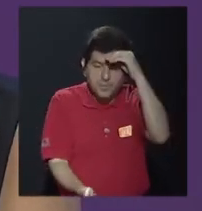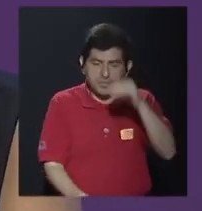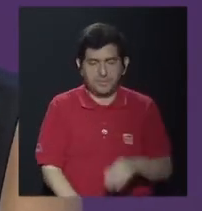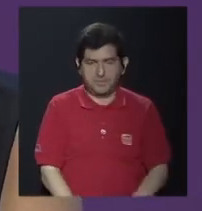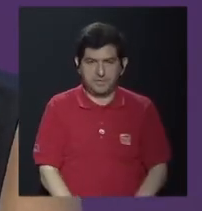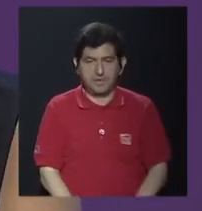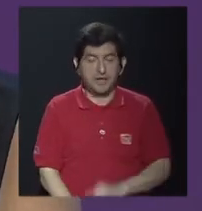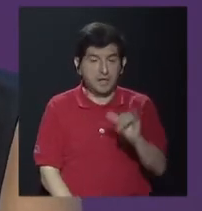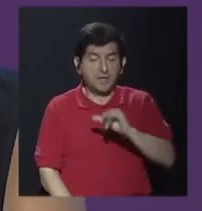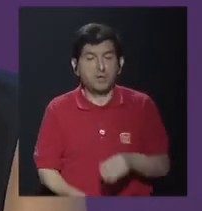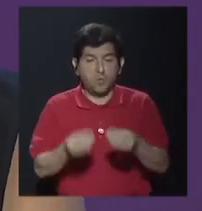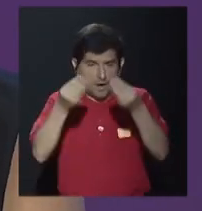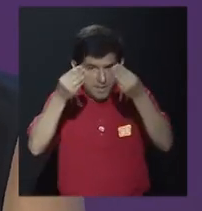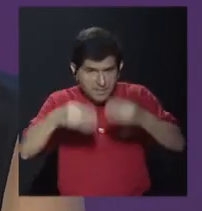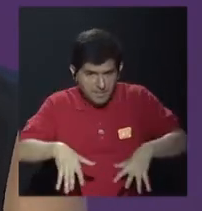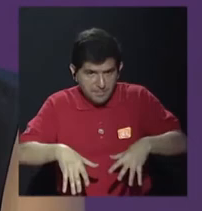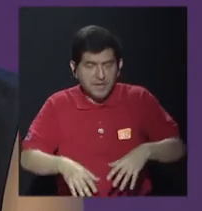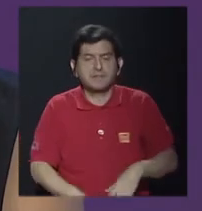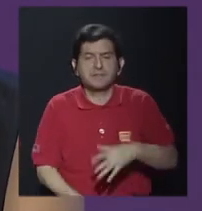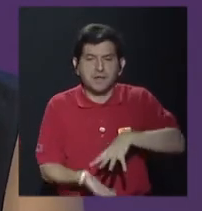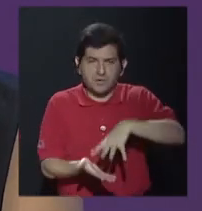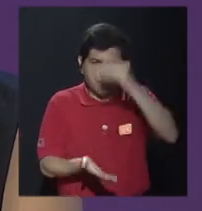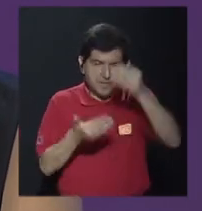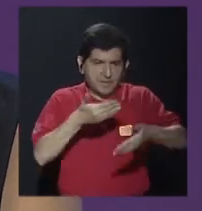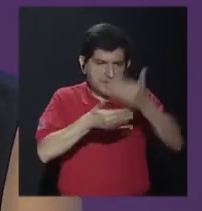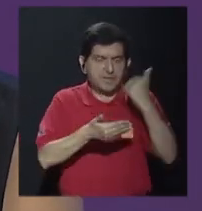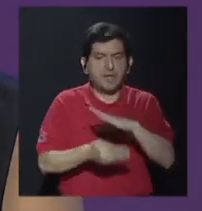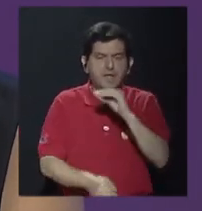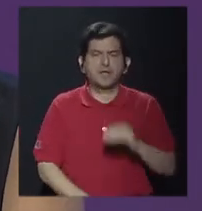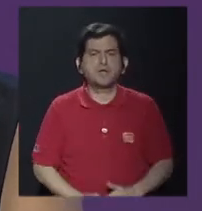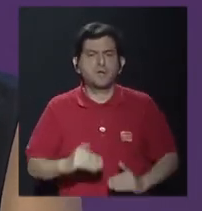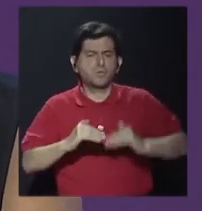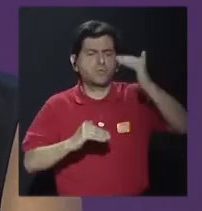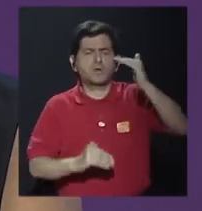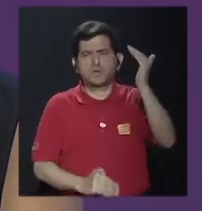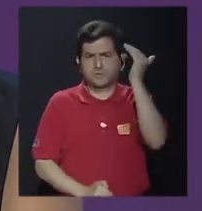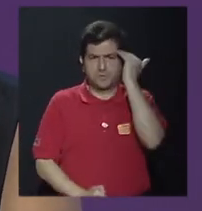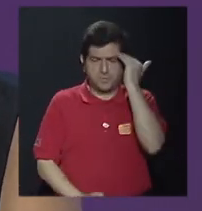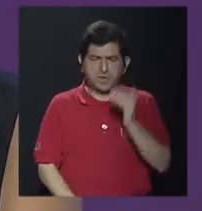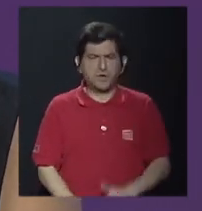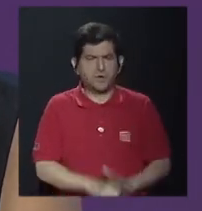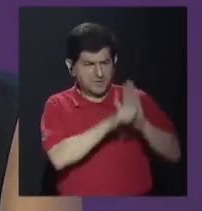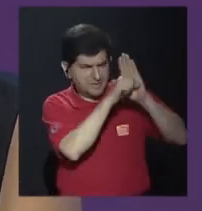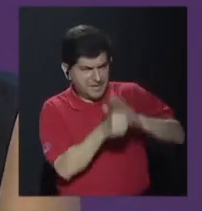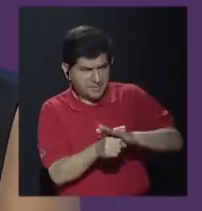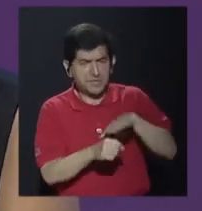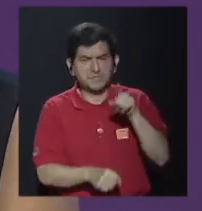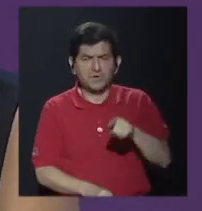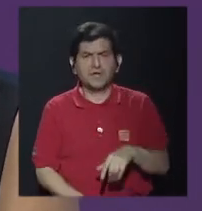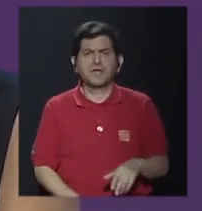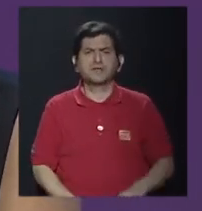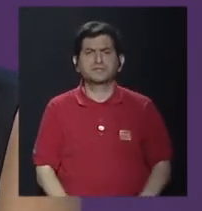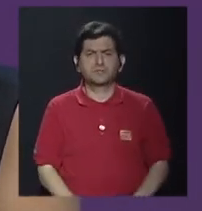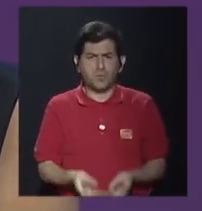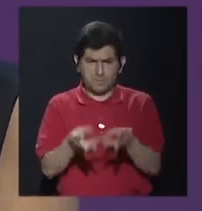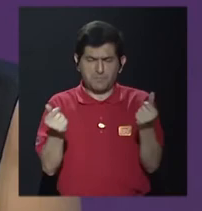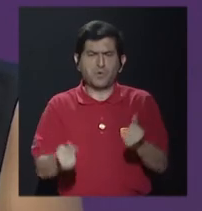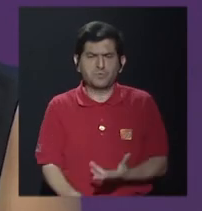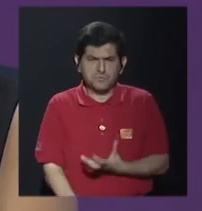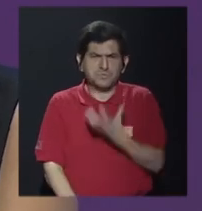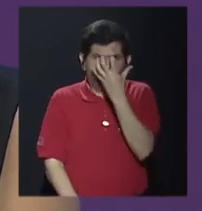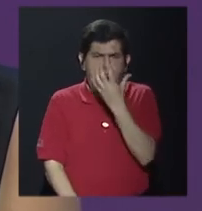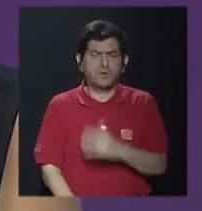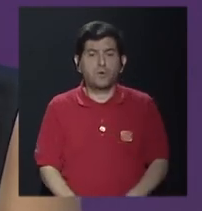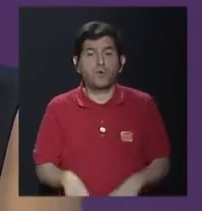desaprender y tomar conciencia, hiperconciencia de las opresiones, y eso genera rabia y eso fue difícil